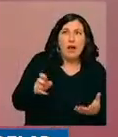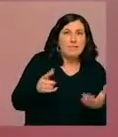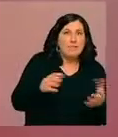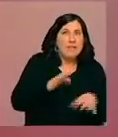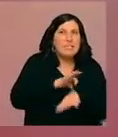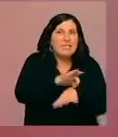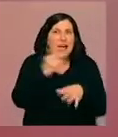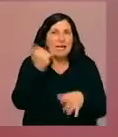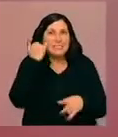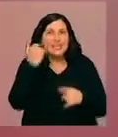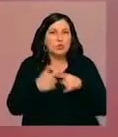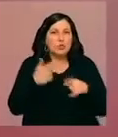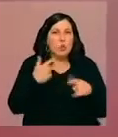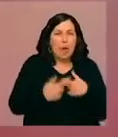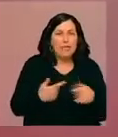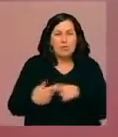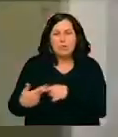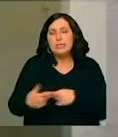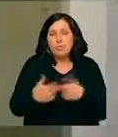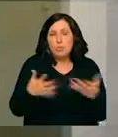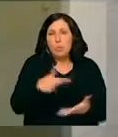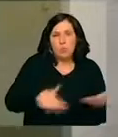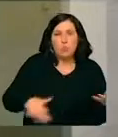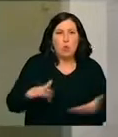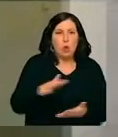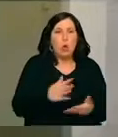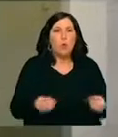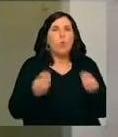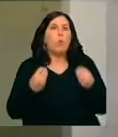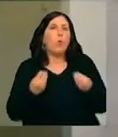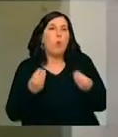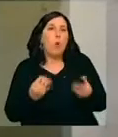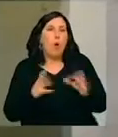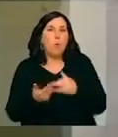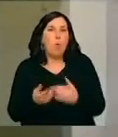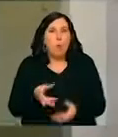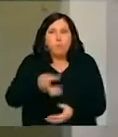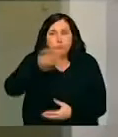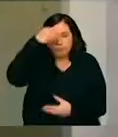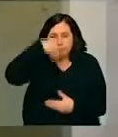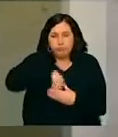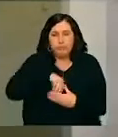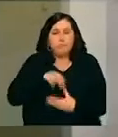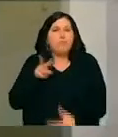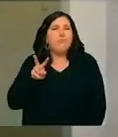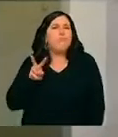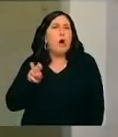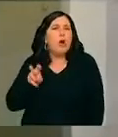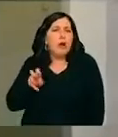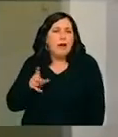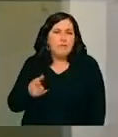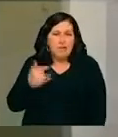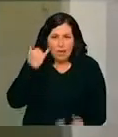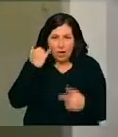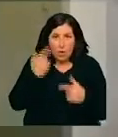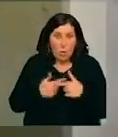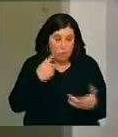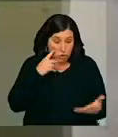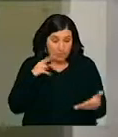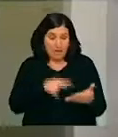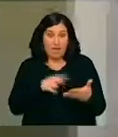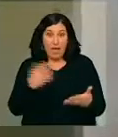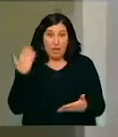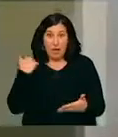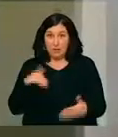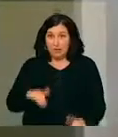se crea como ciertas disrupciones, sin lugar a duda. El tema es cómo se internaliza esa pornografía, qué es lo que, cuando, sobre todo cuando se ven edades tempranas